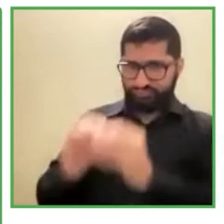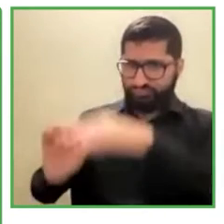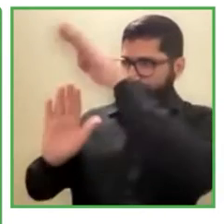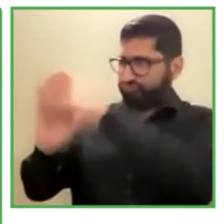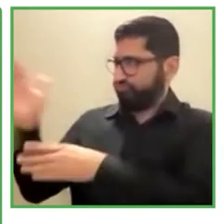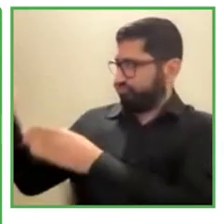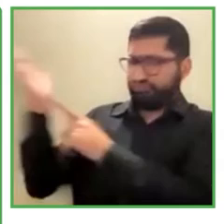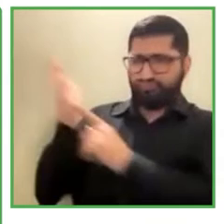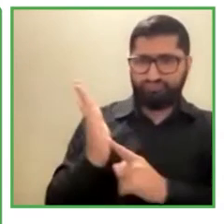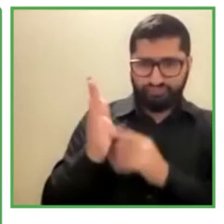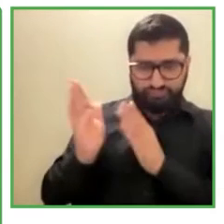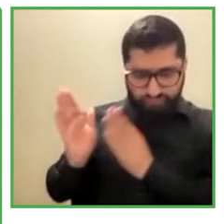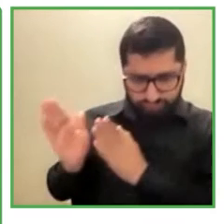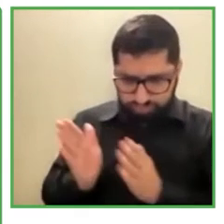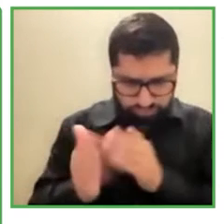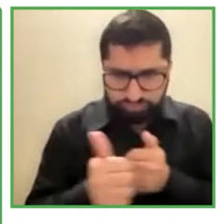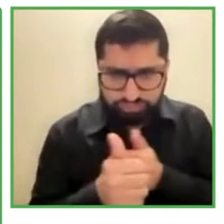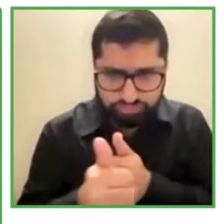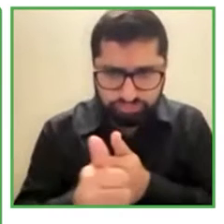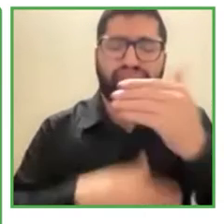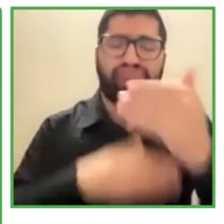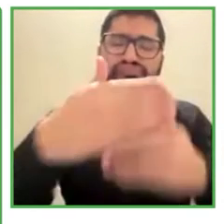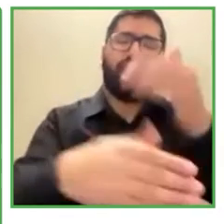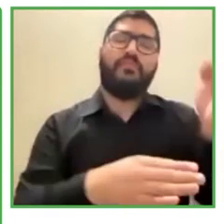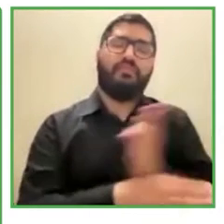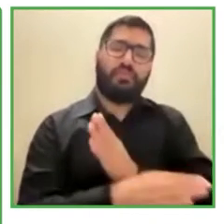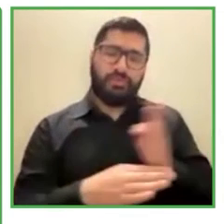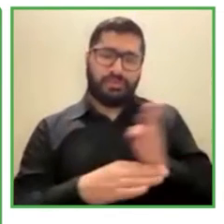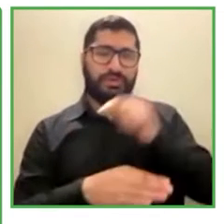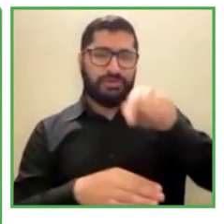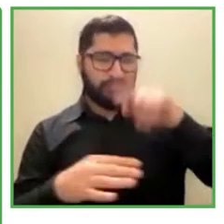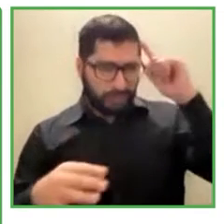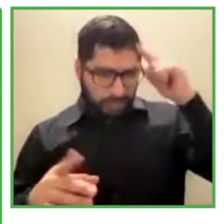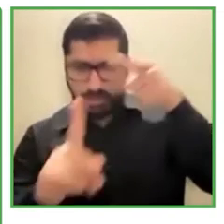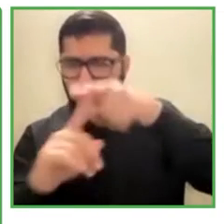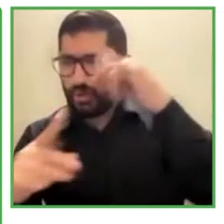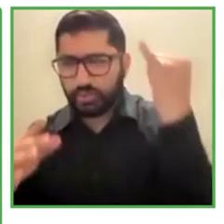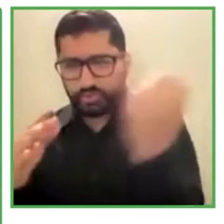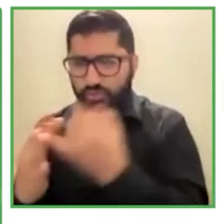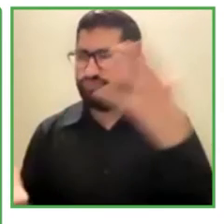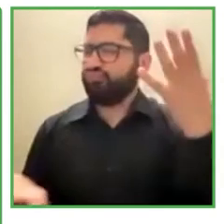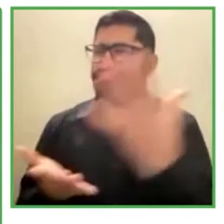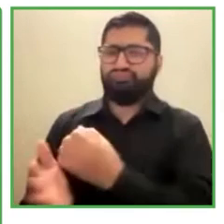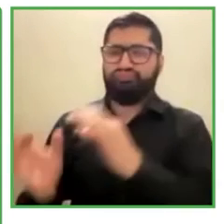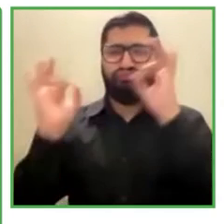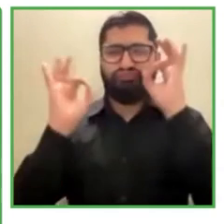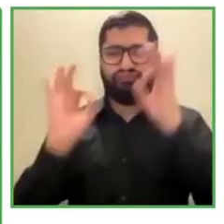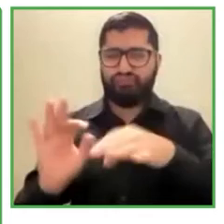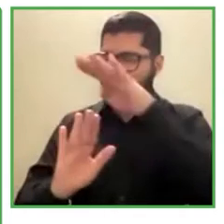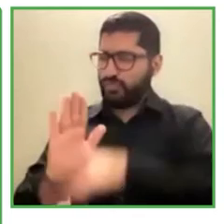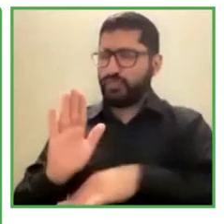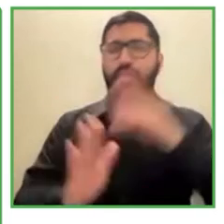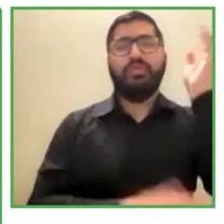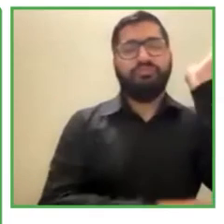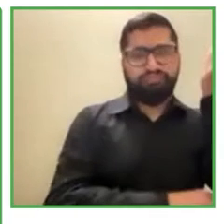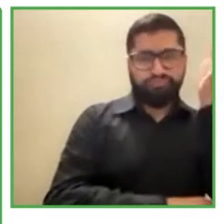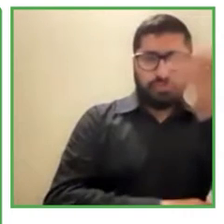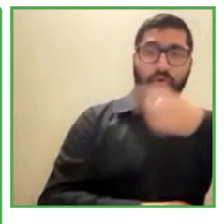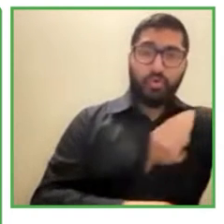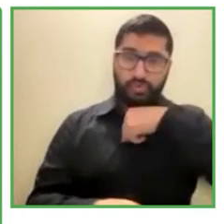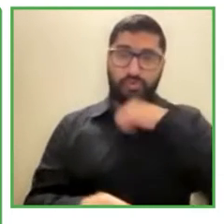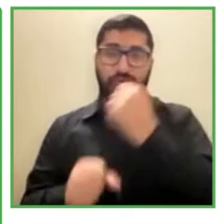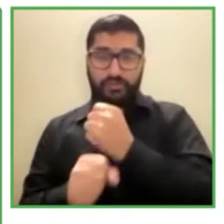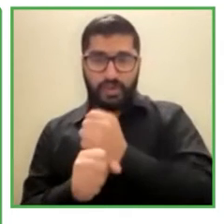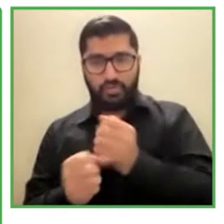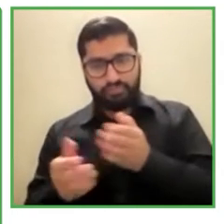ser inclusivas con programas de capacitación con nuestra academia, y les voy a contar cómo el COVID nos afectó. Y también